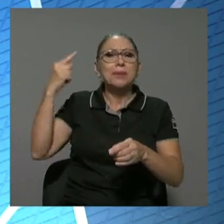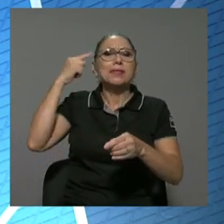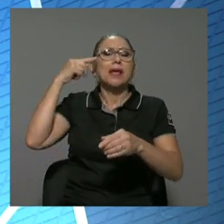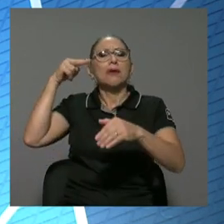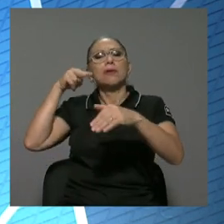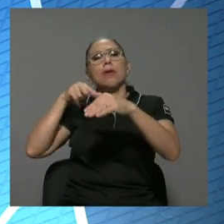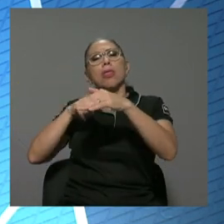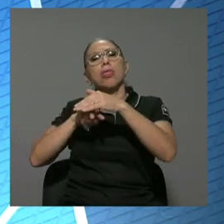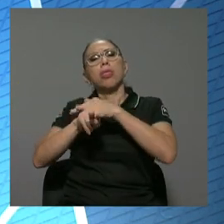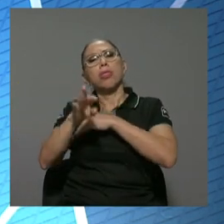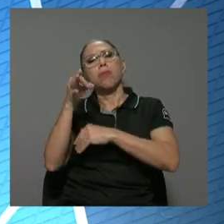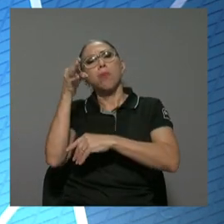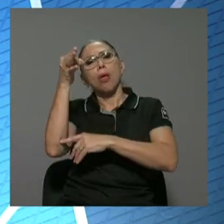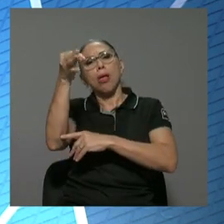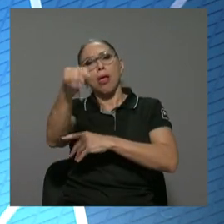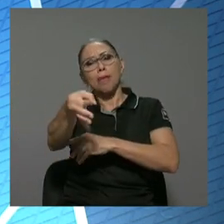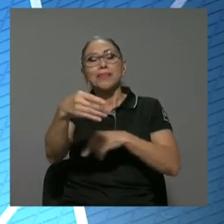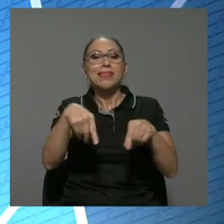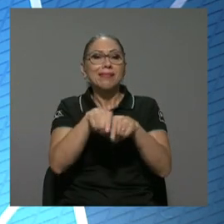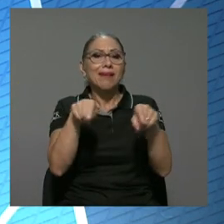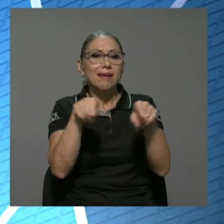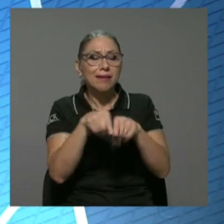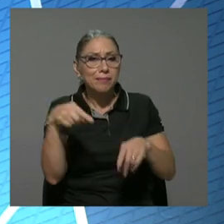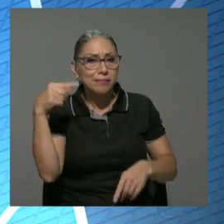bueno, y también pensar que